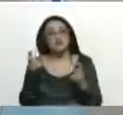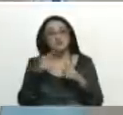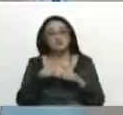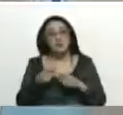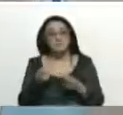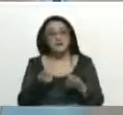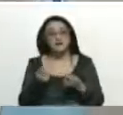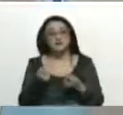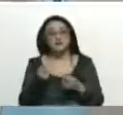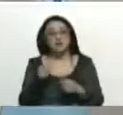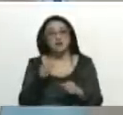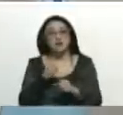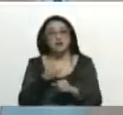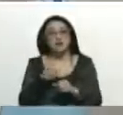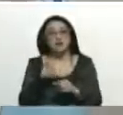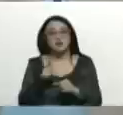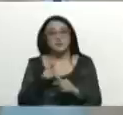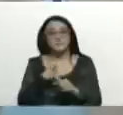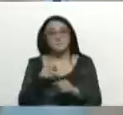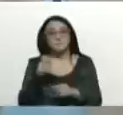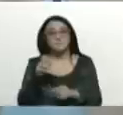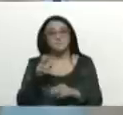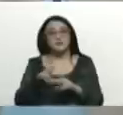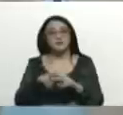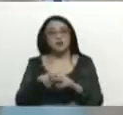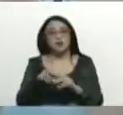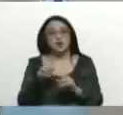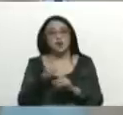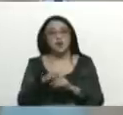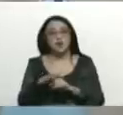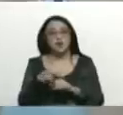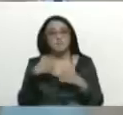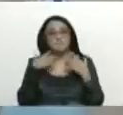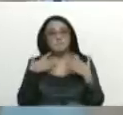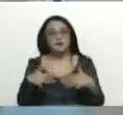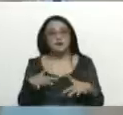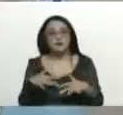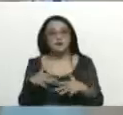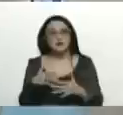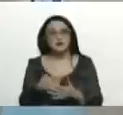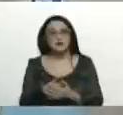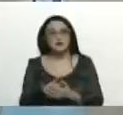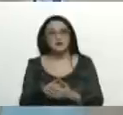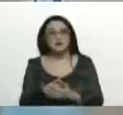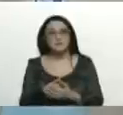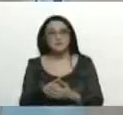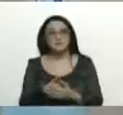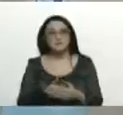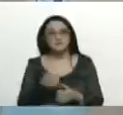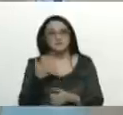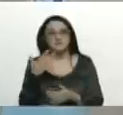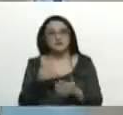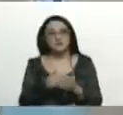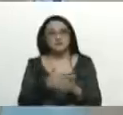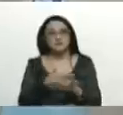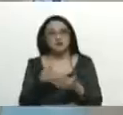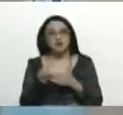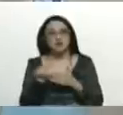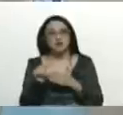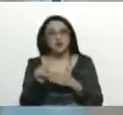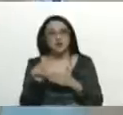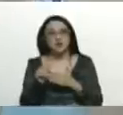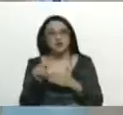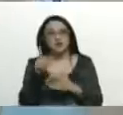precio de los crudos venezolanos lo que pudo generar pérdida En aquel momento de más de cinco mil millones de dólares